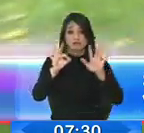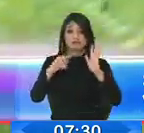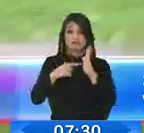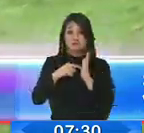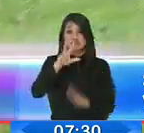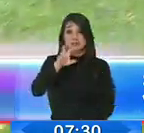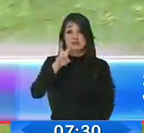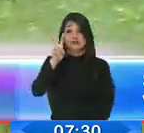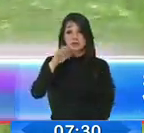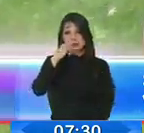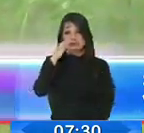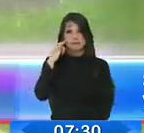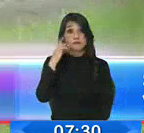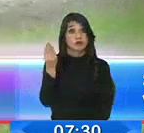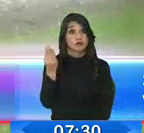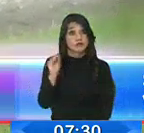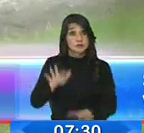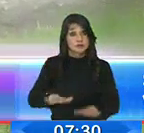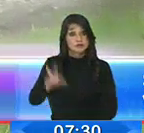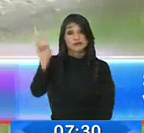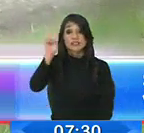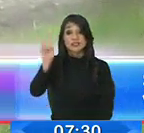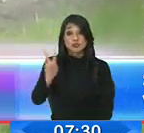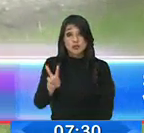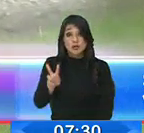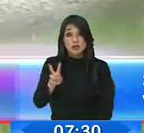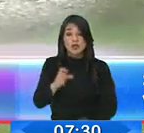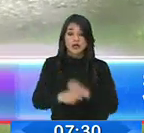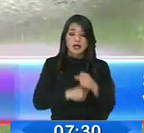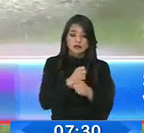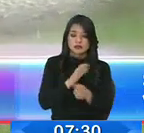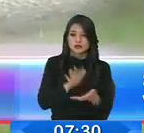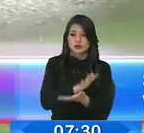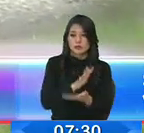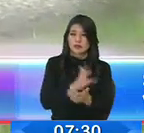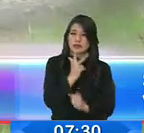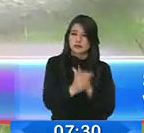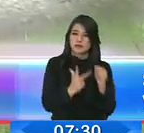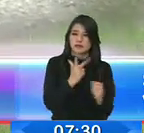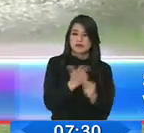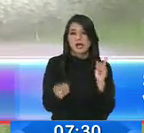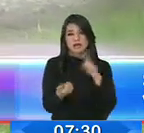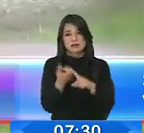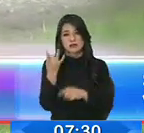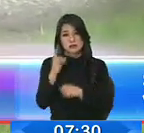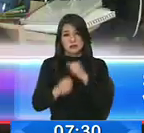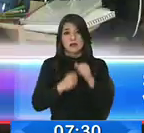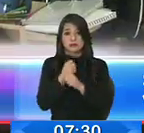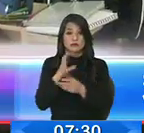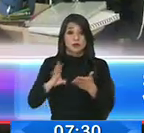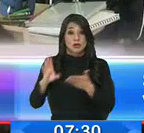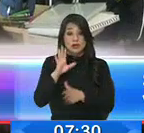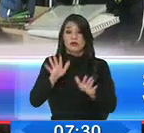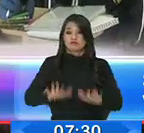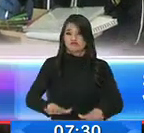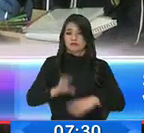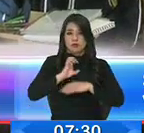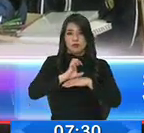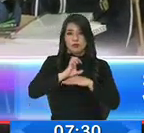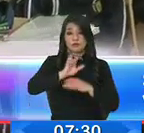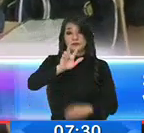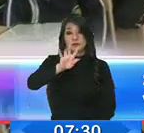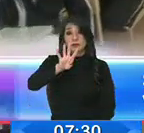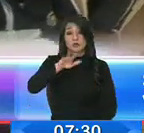88.320 niños, niñas y adolescentes venezolanos en edad escolar de 3 a 17 años viven en Ecuador. De ellos, 34.000